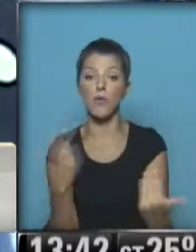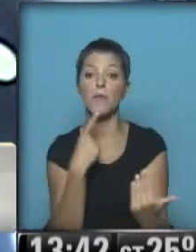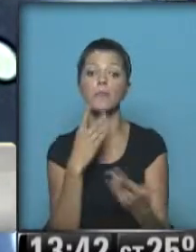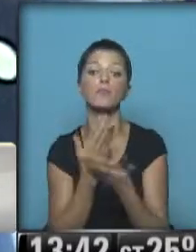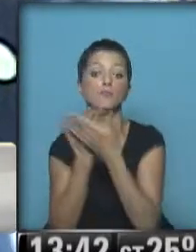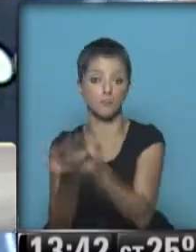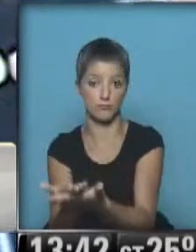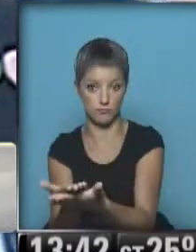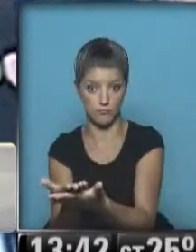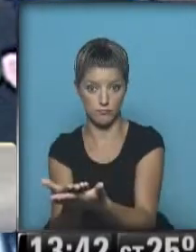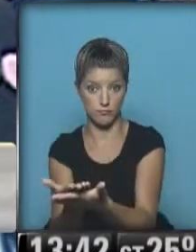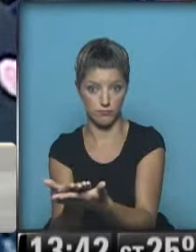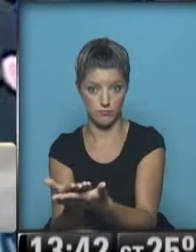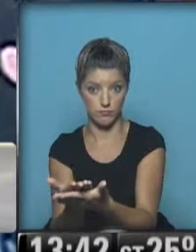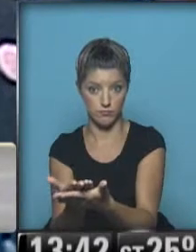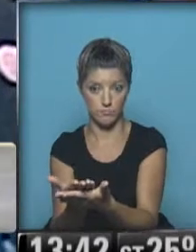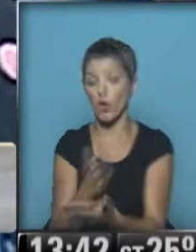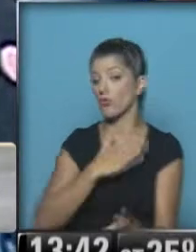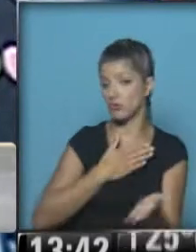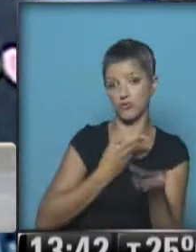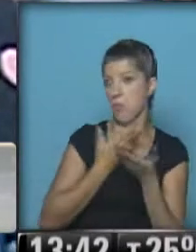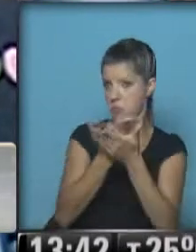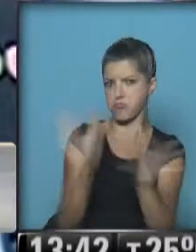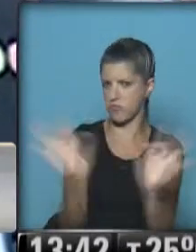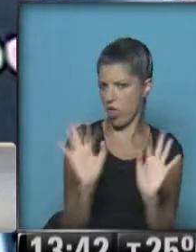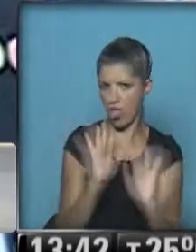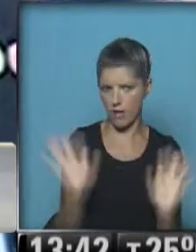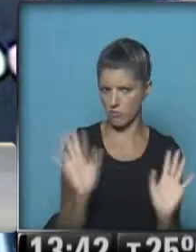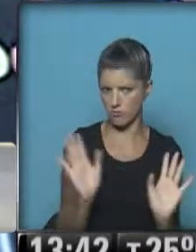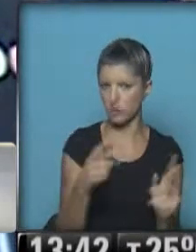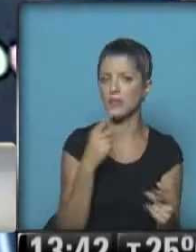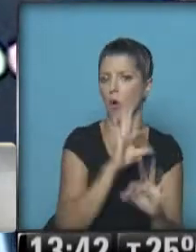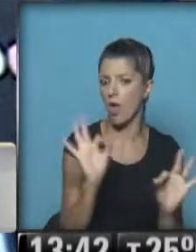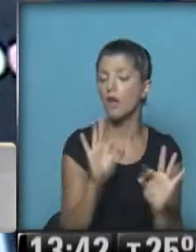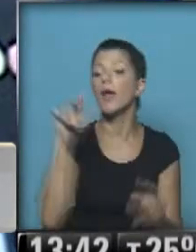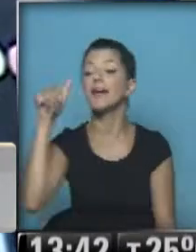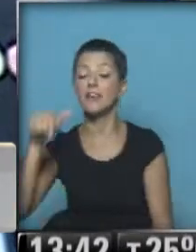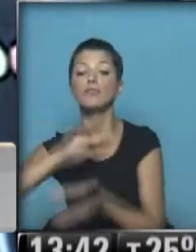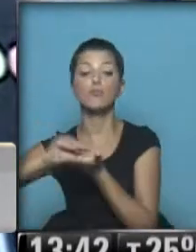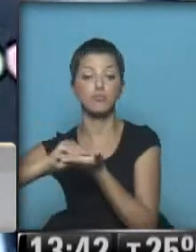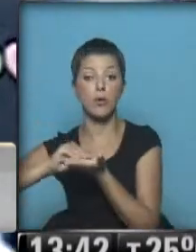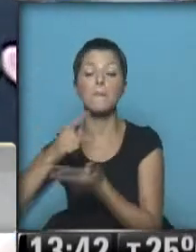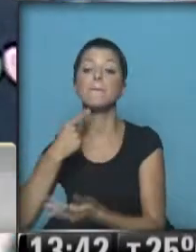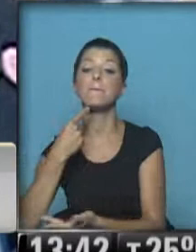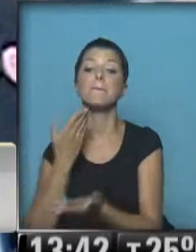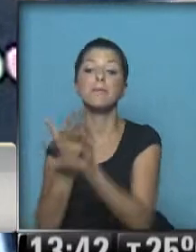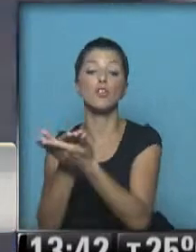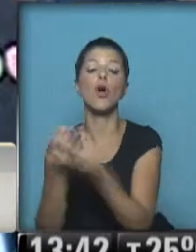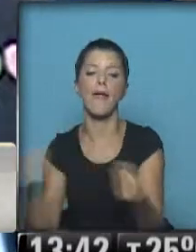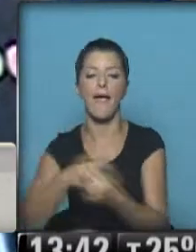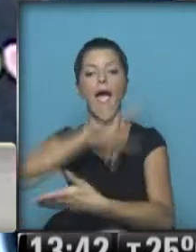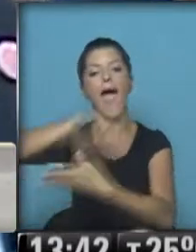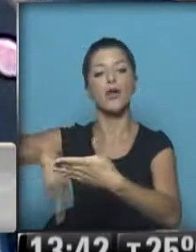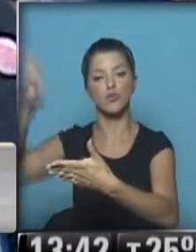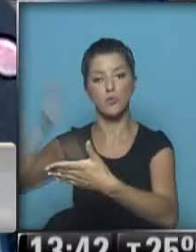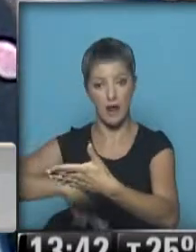preliminares. La fiscalía y la querella no tuvimos nada para plantear. Y la defensa reeditó un planteo de nulidad del